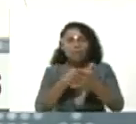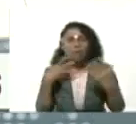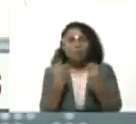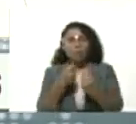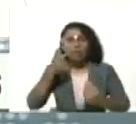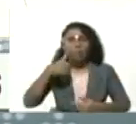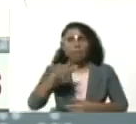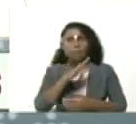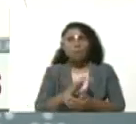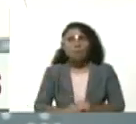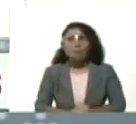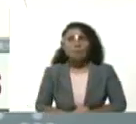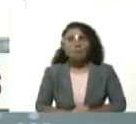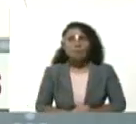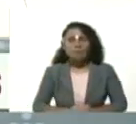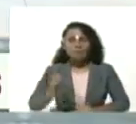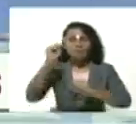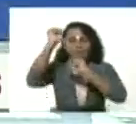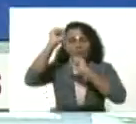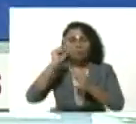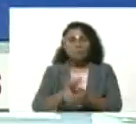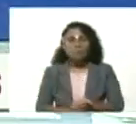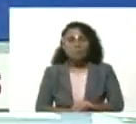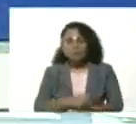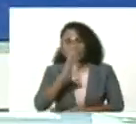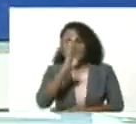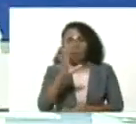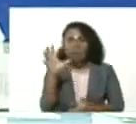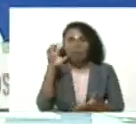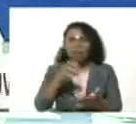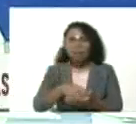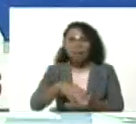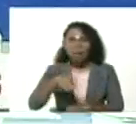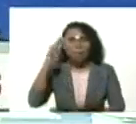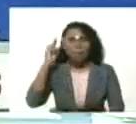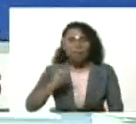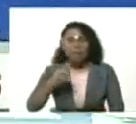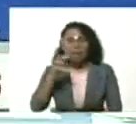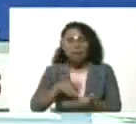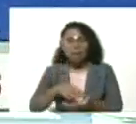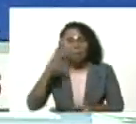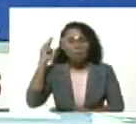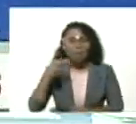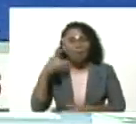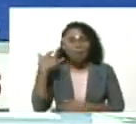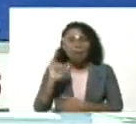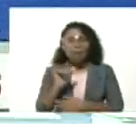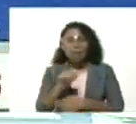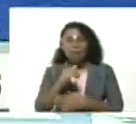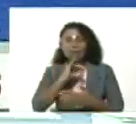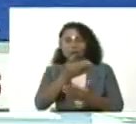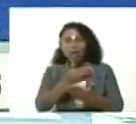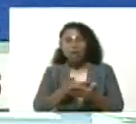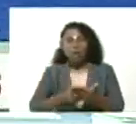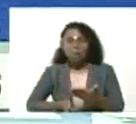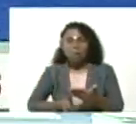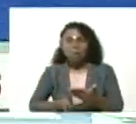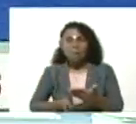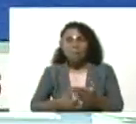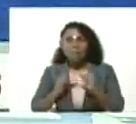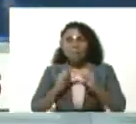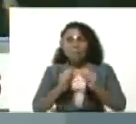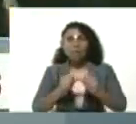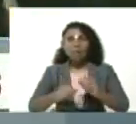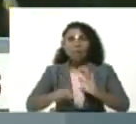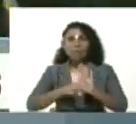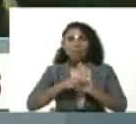pueblo. Venceremos directo al Estado Bolívar. En el Estado Bolívar tenemos en el reporte, continúan